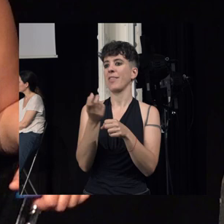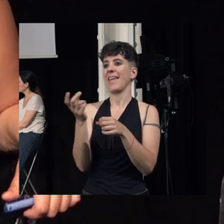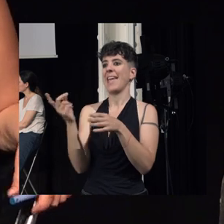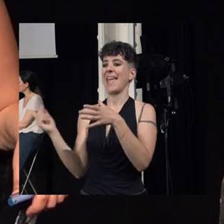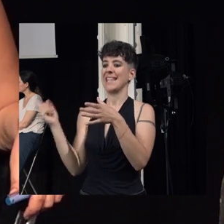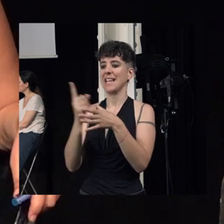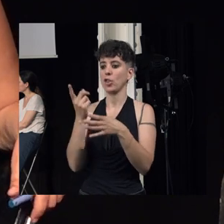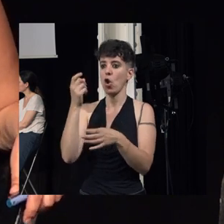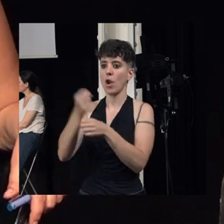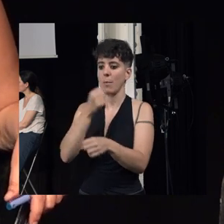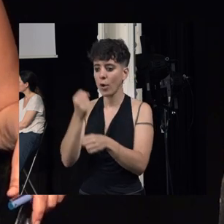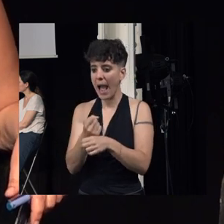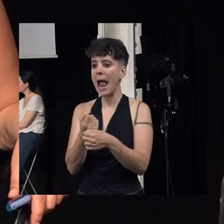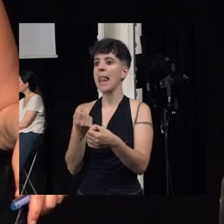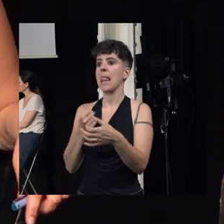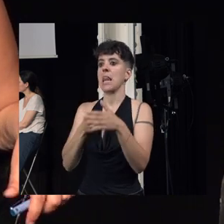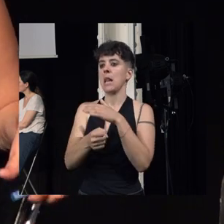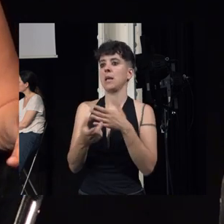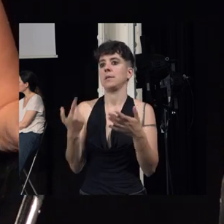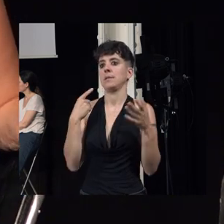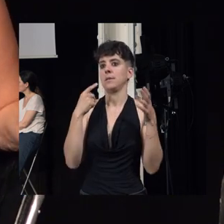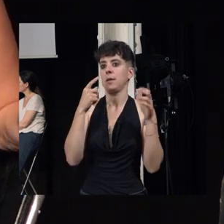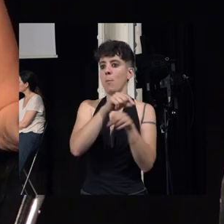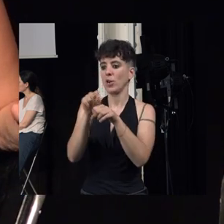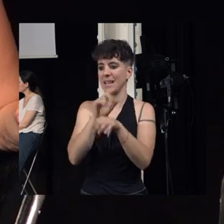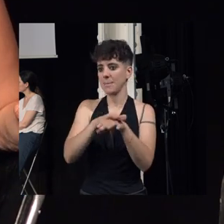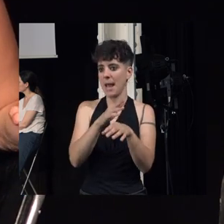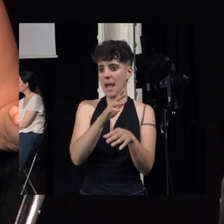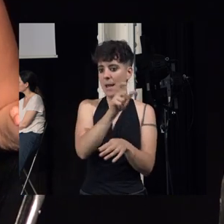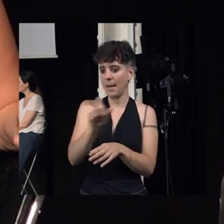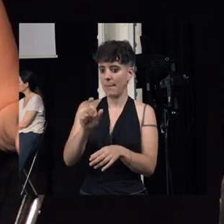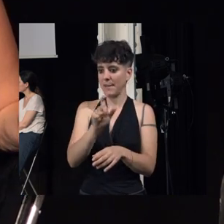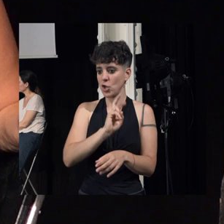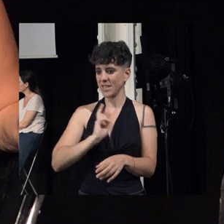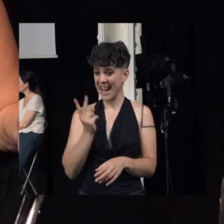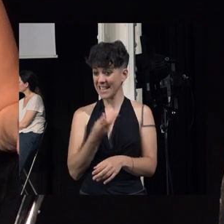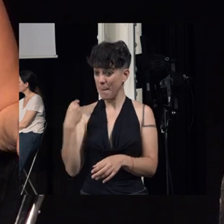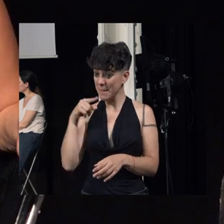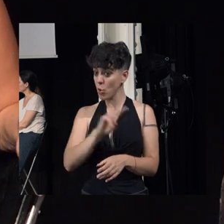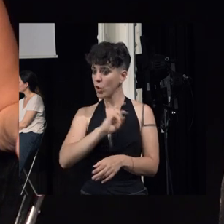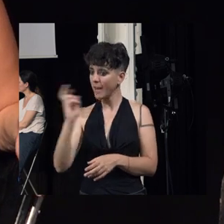políticas de ocupación para la gente, para las mujeres trans. Eso es redistribuir recursos.